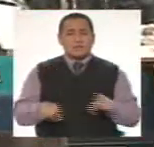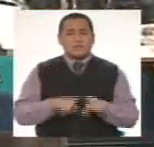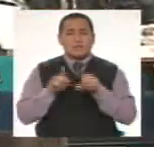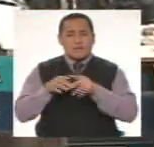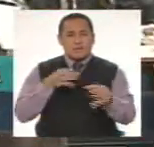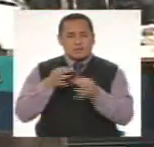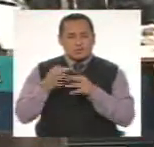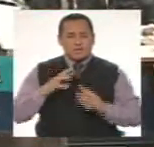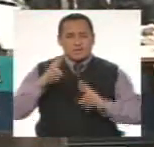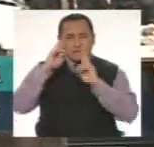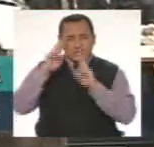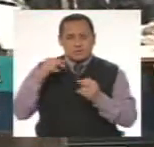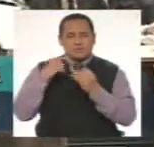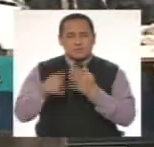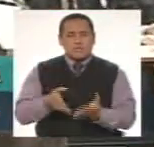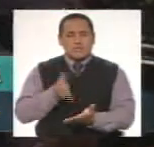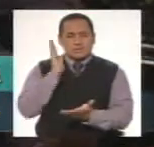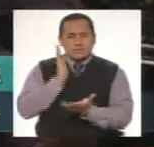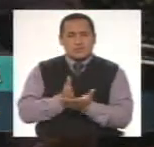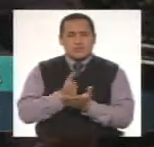compromiso de respeto a la sentencia.